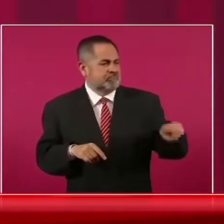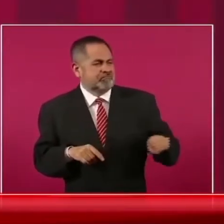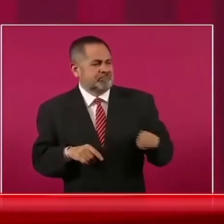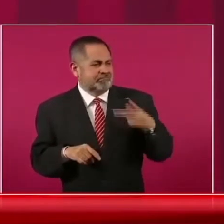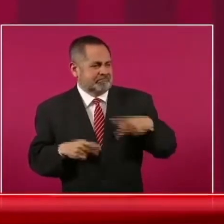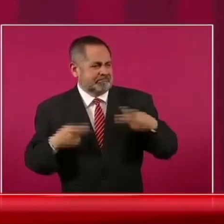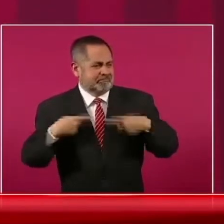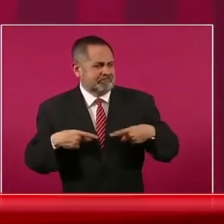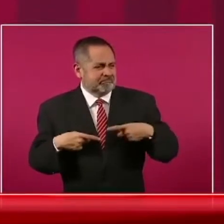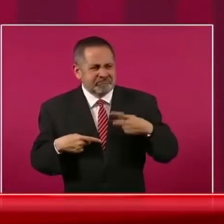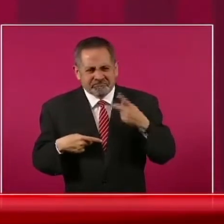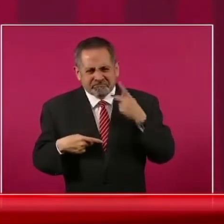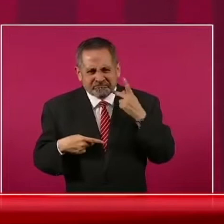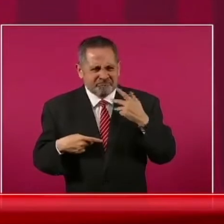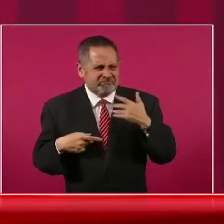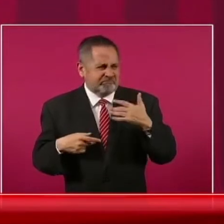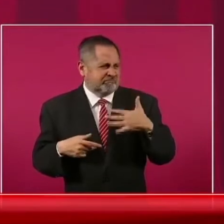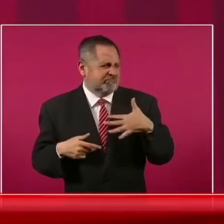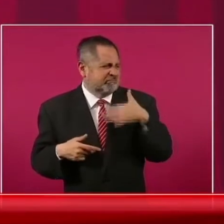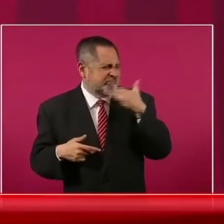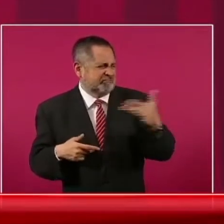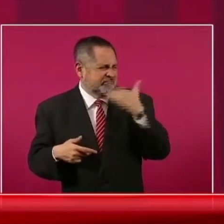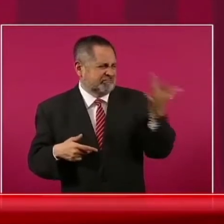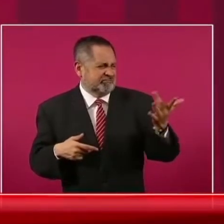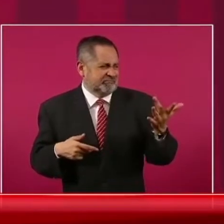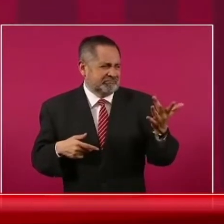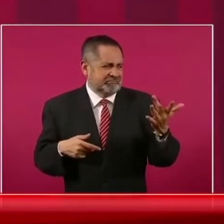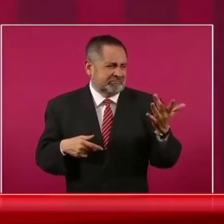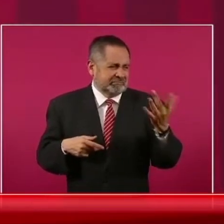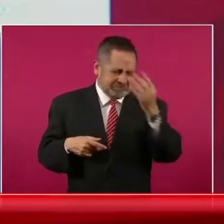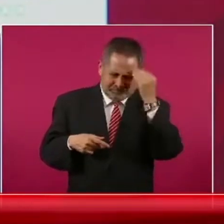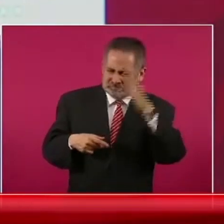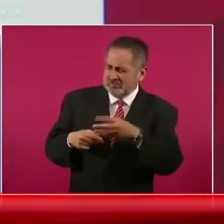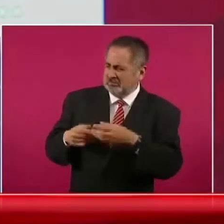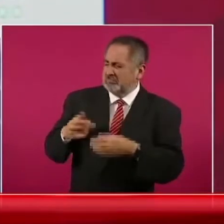políticos han podido mancharla